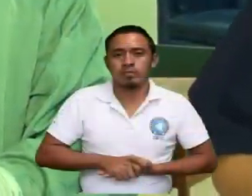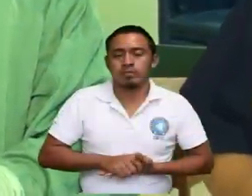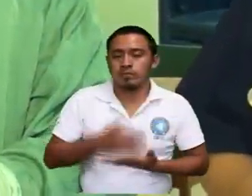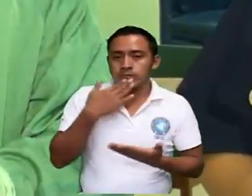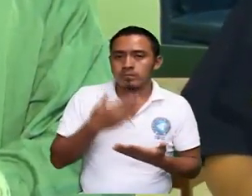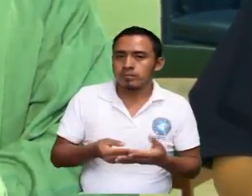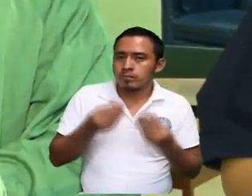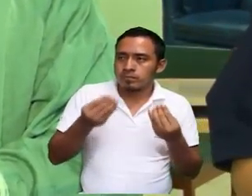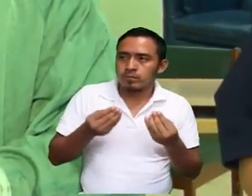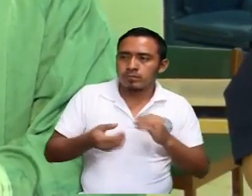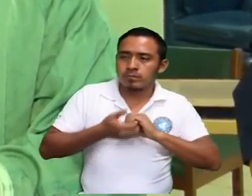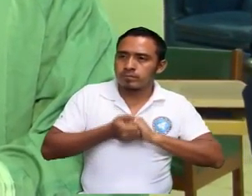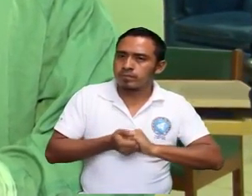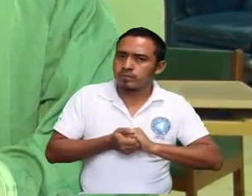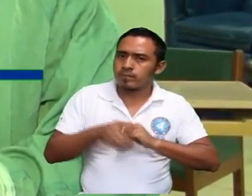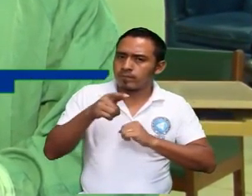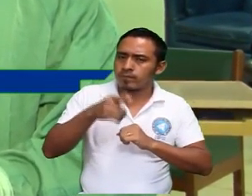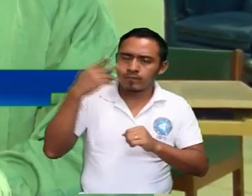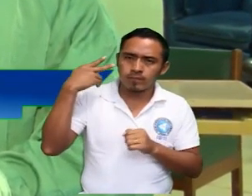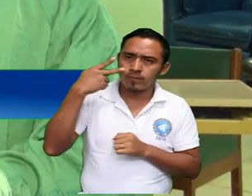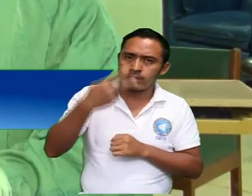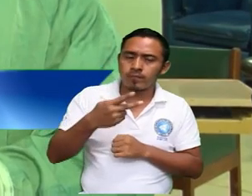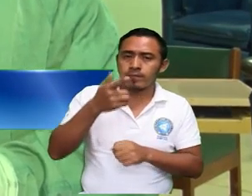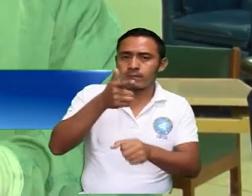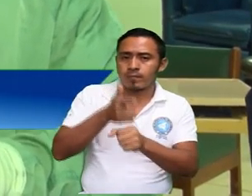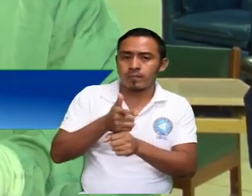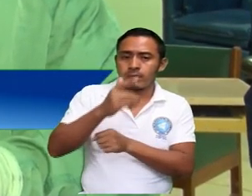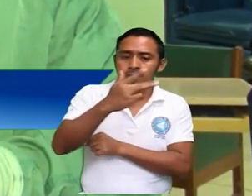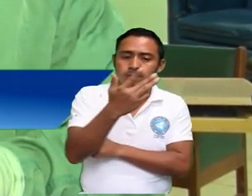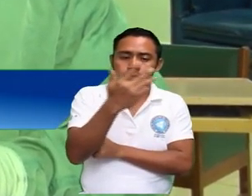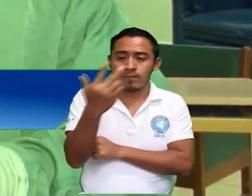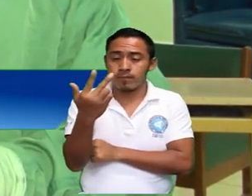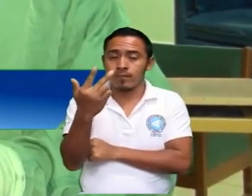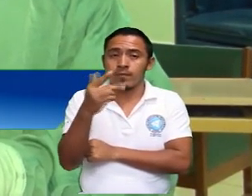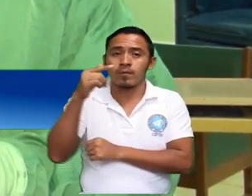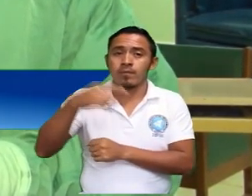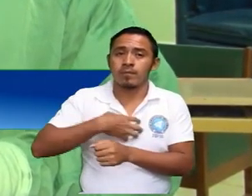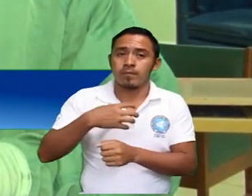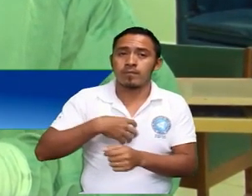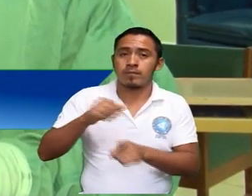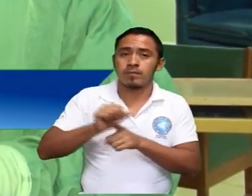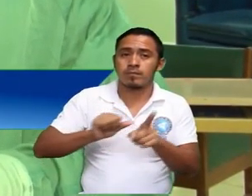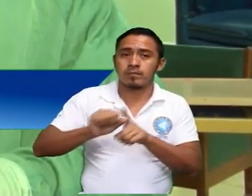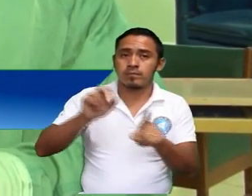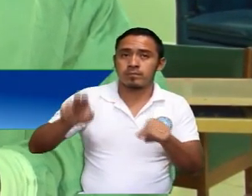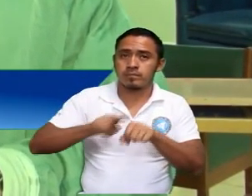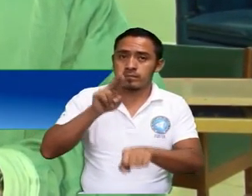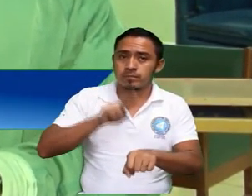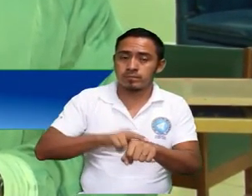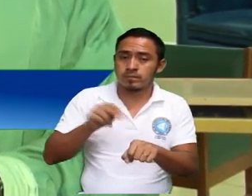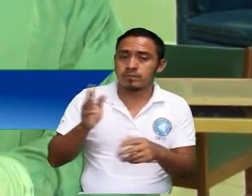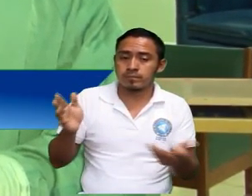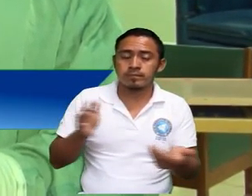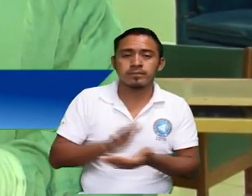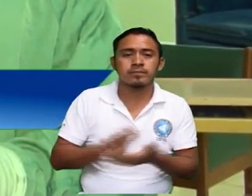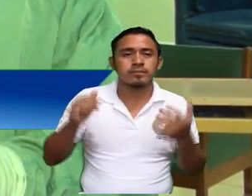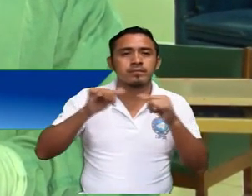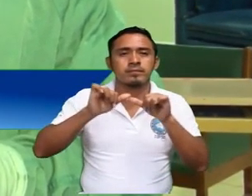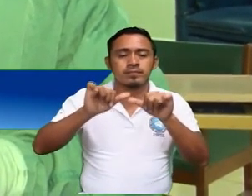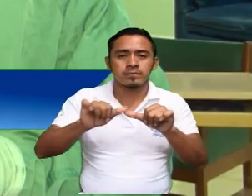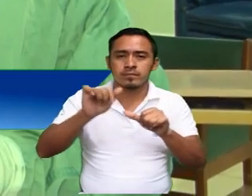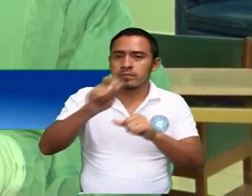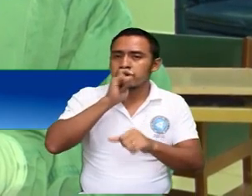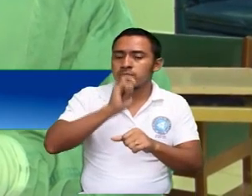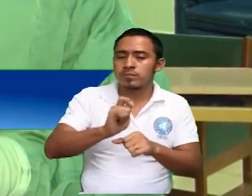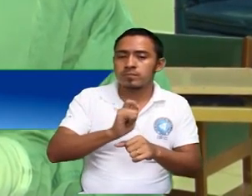Muchas gracias, amigos televidentes, por su fiel sintonía al canal 98, el canal parlamentario, el canal de la Asamblea Nacional. Continuamos en su